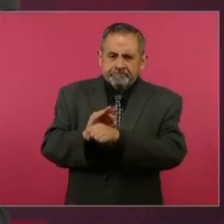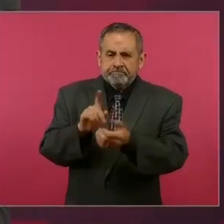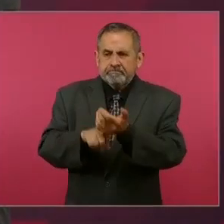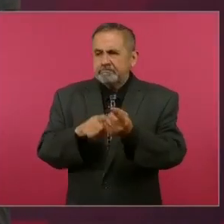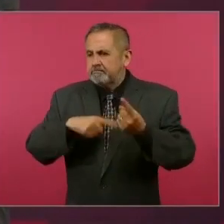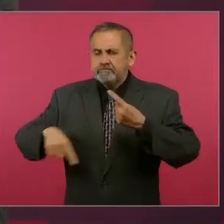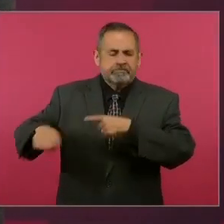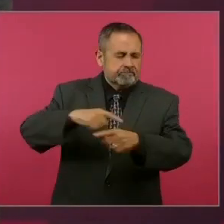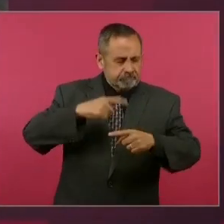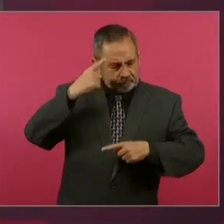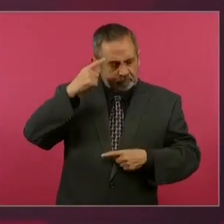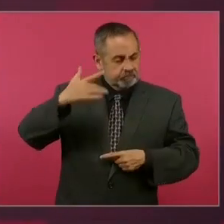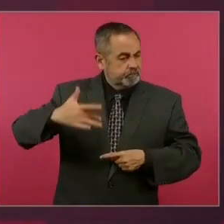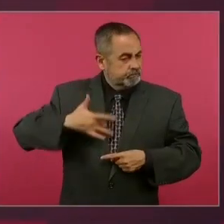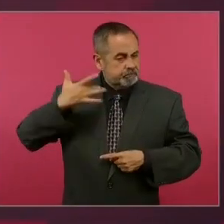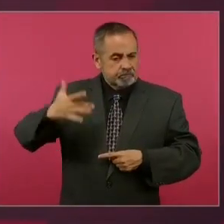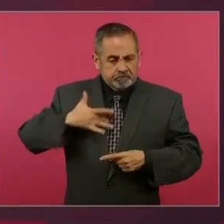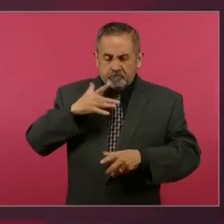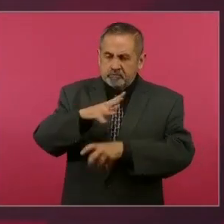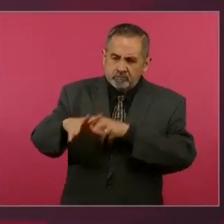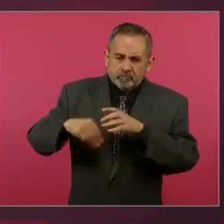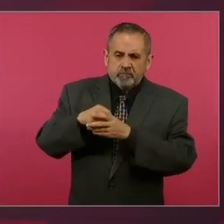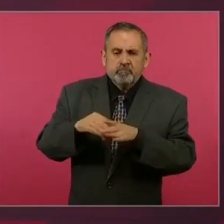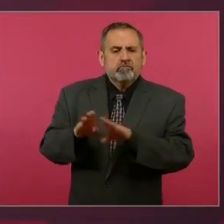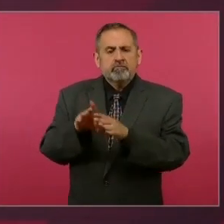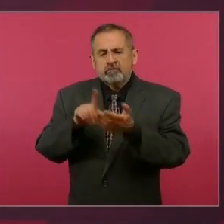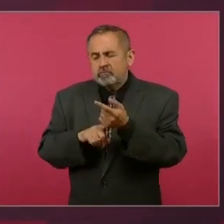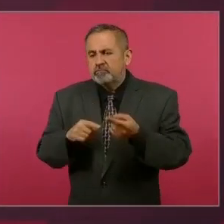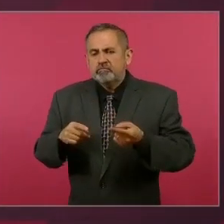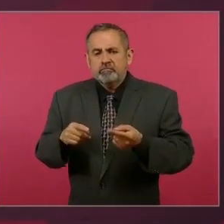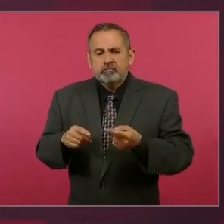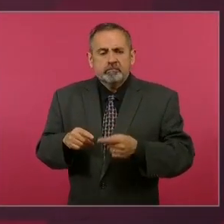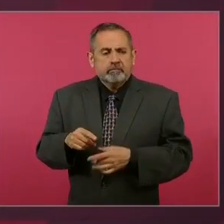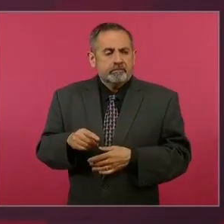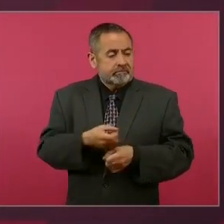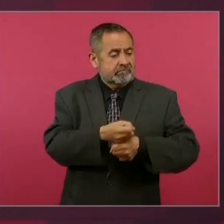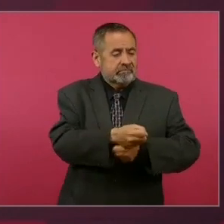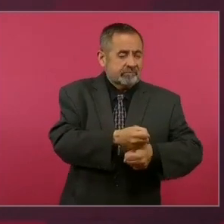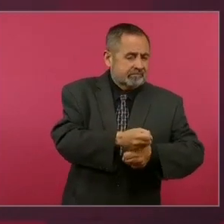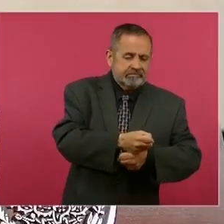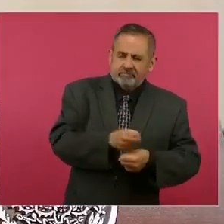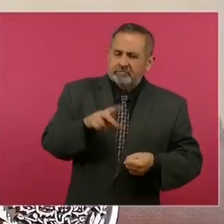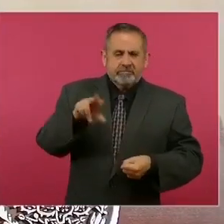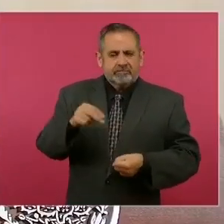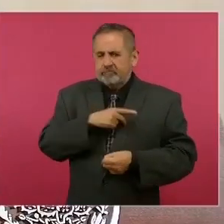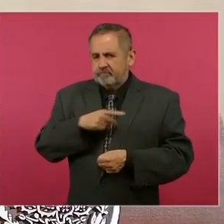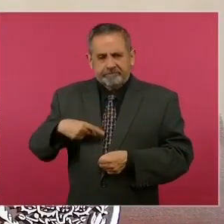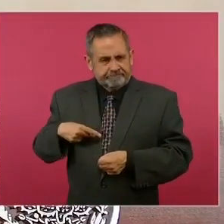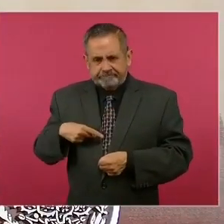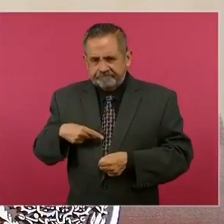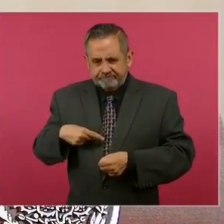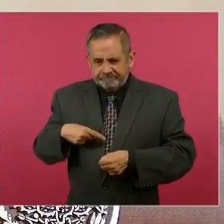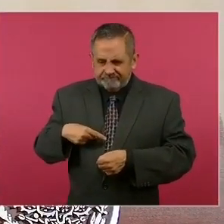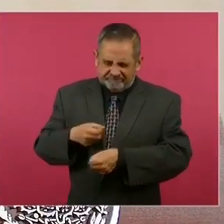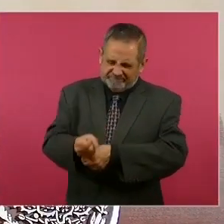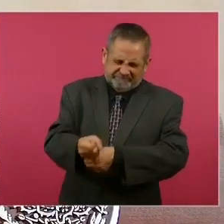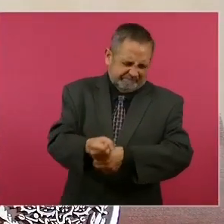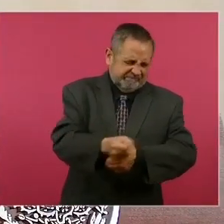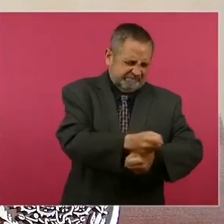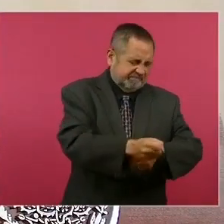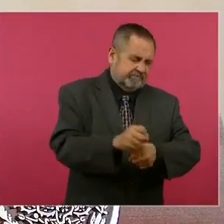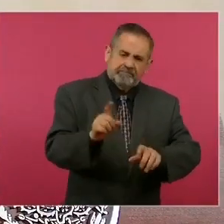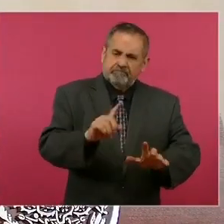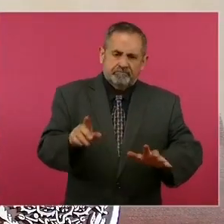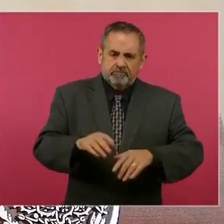conciencia en que no se debe de maltratar a los animales. Estoy